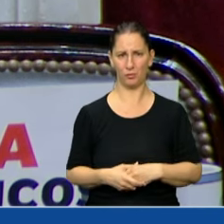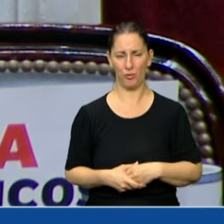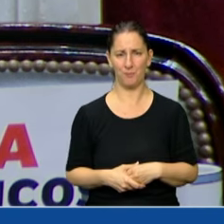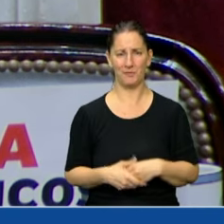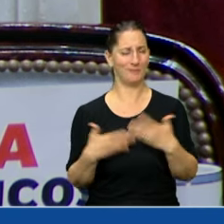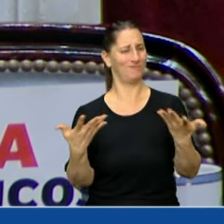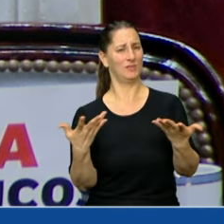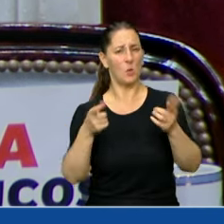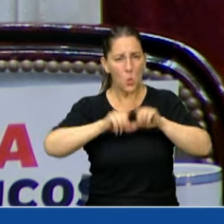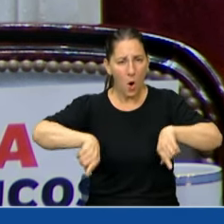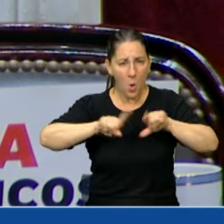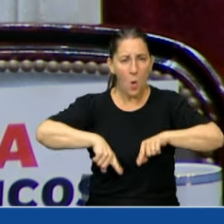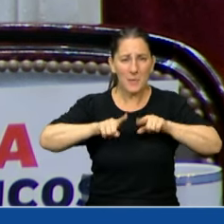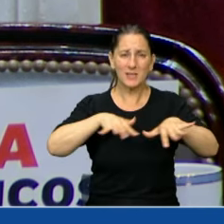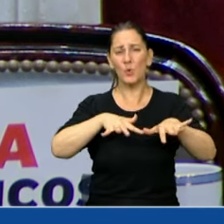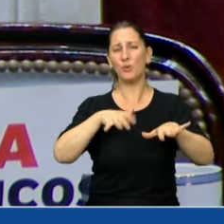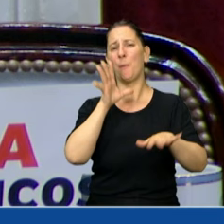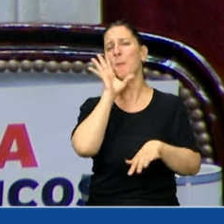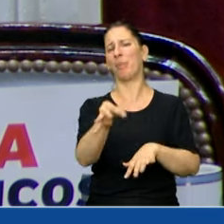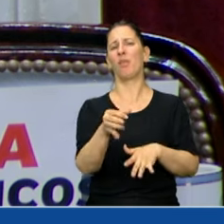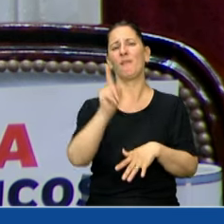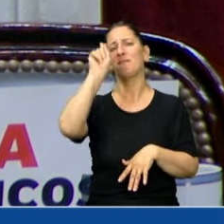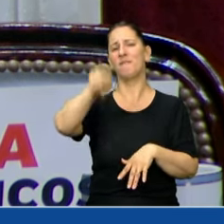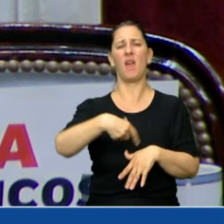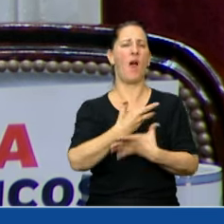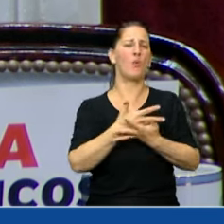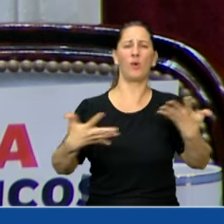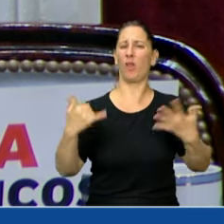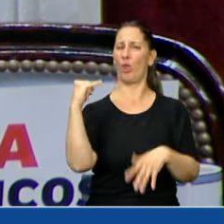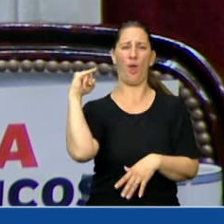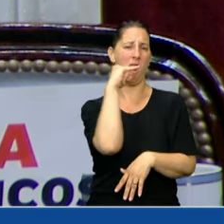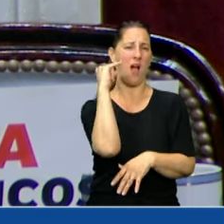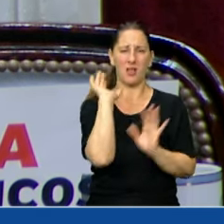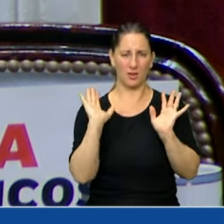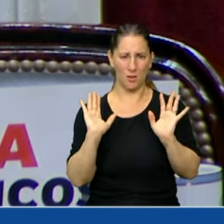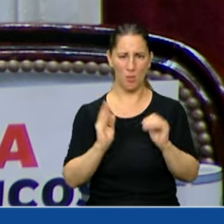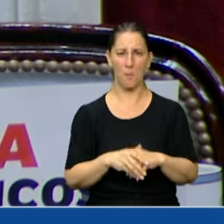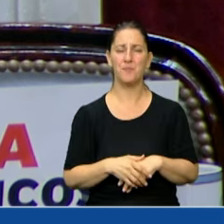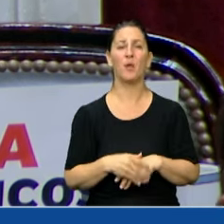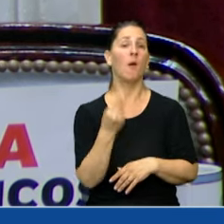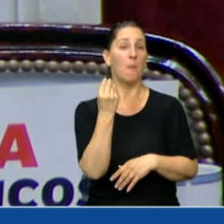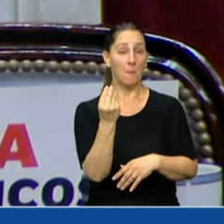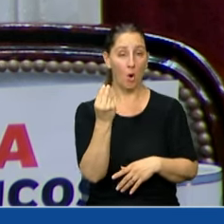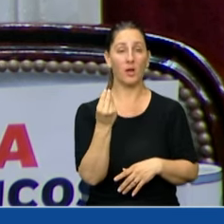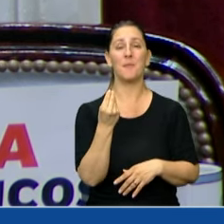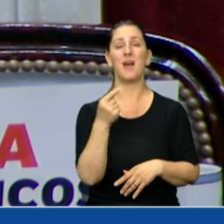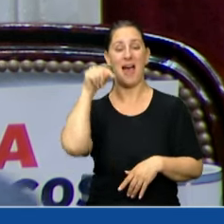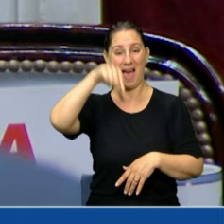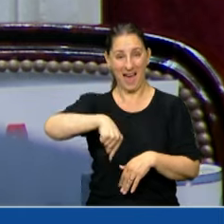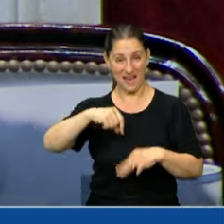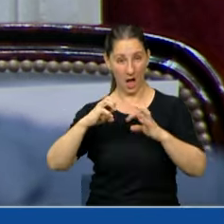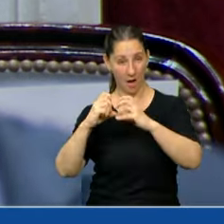es completamente negativo ya aburre hasta diría el tema Por qué Y bueno porque lo que acá se